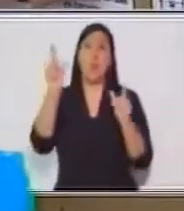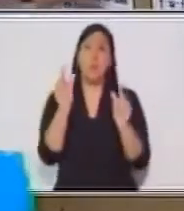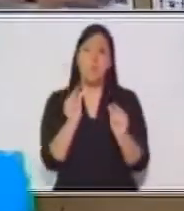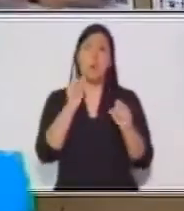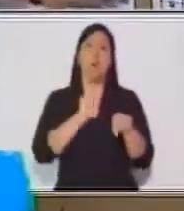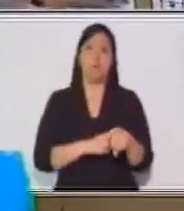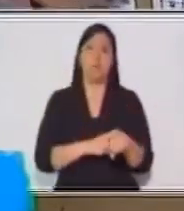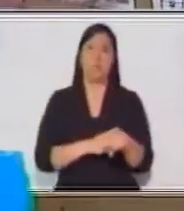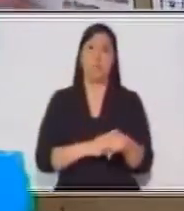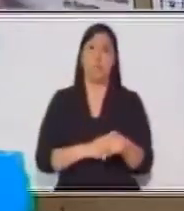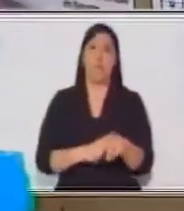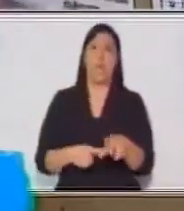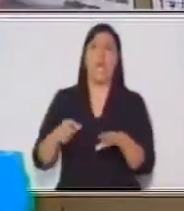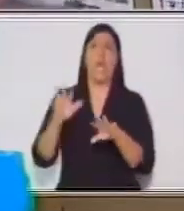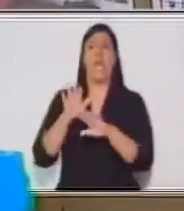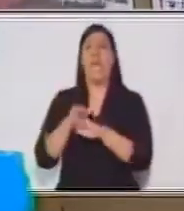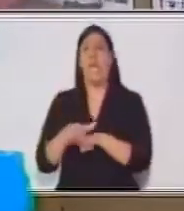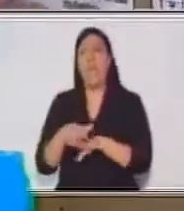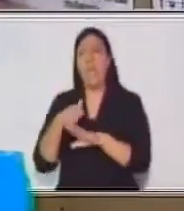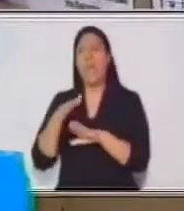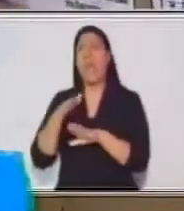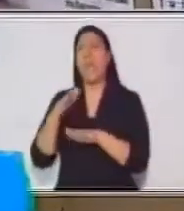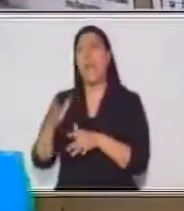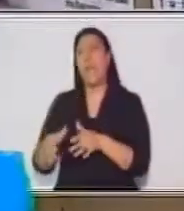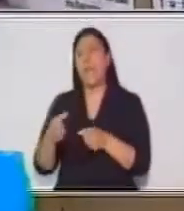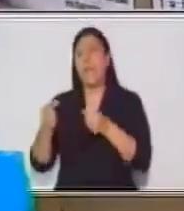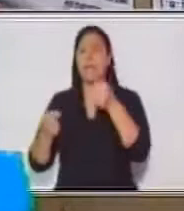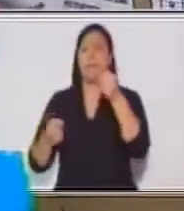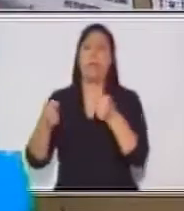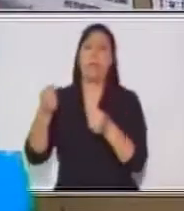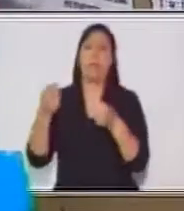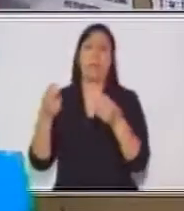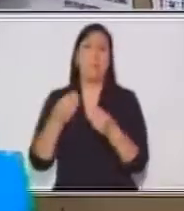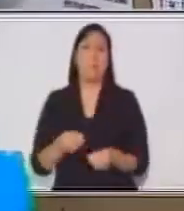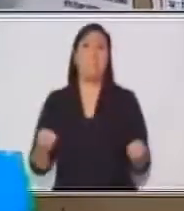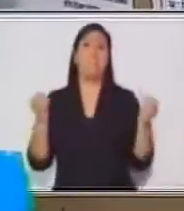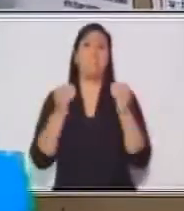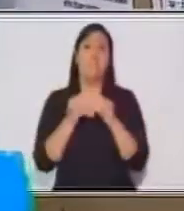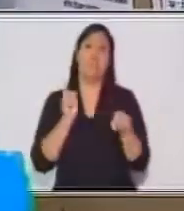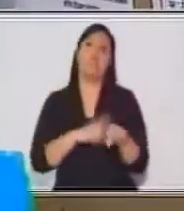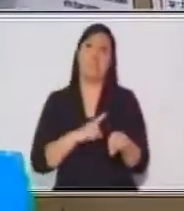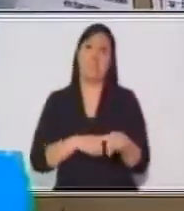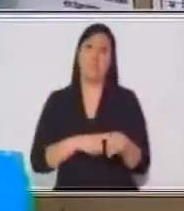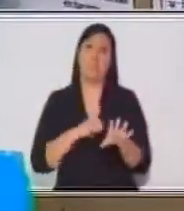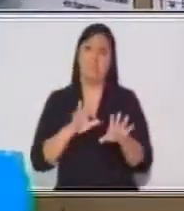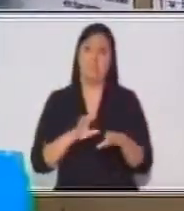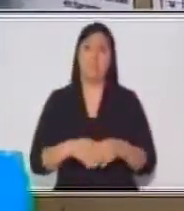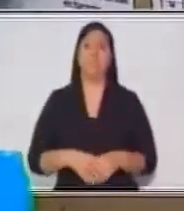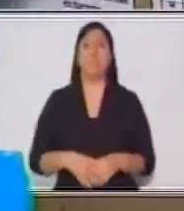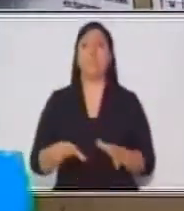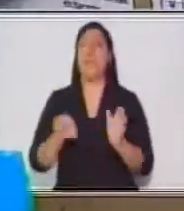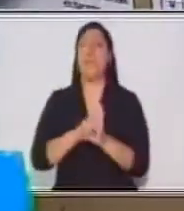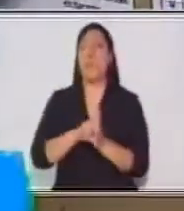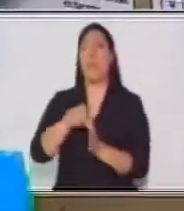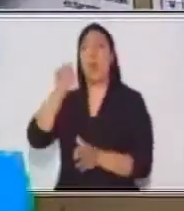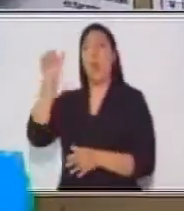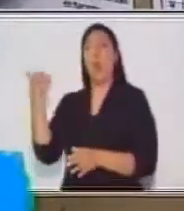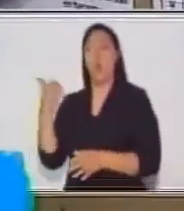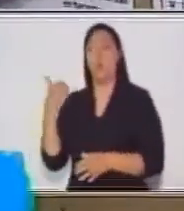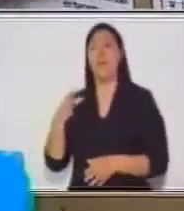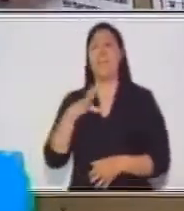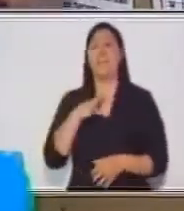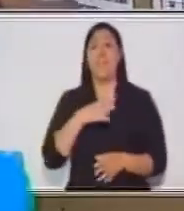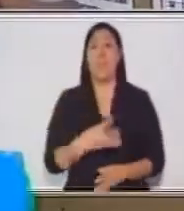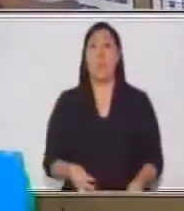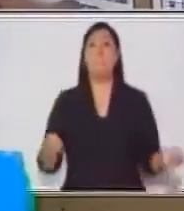máquinas para hacer un trabajo y el tiempo que tardan en hacerlo. Si tengo más máquinas haciendo un